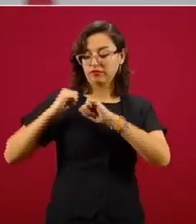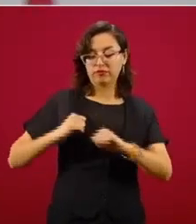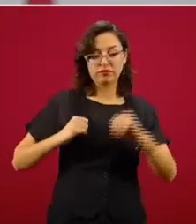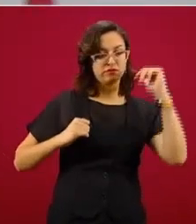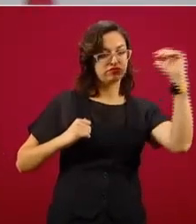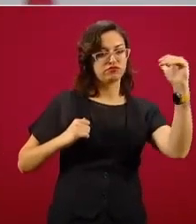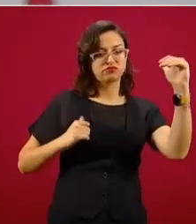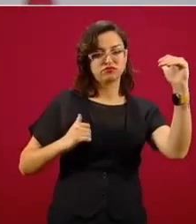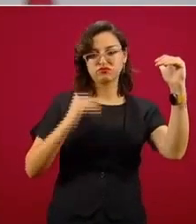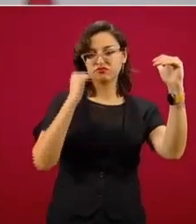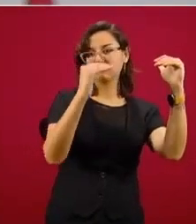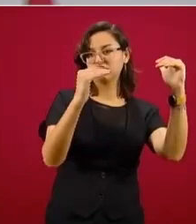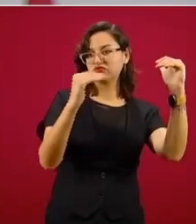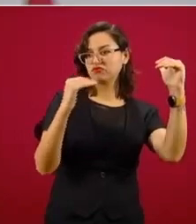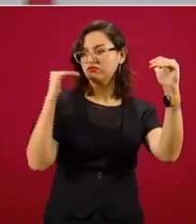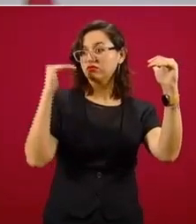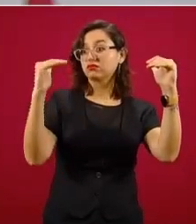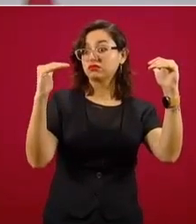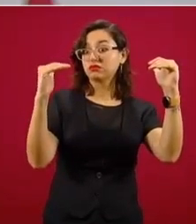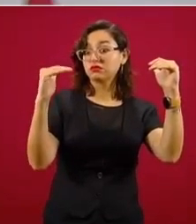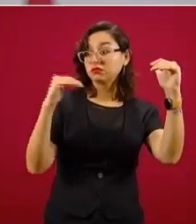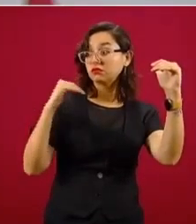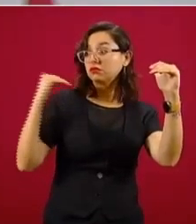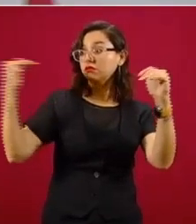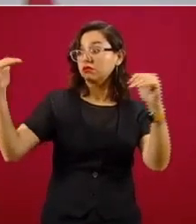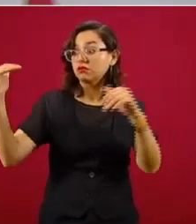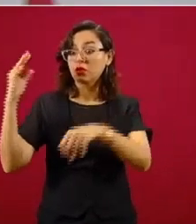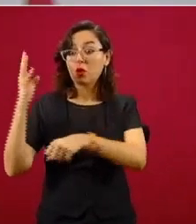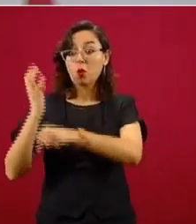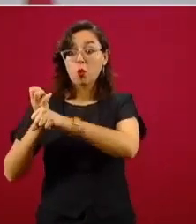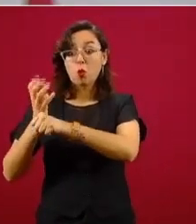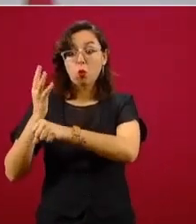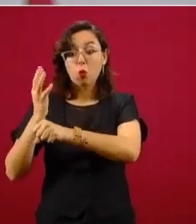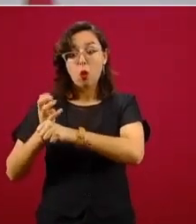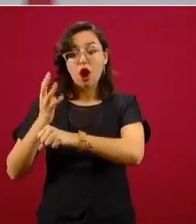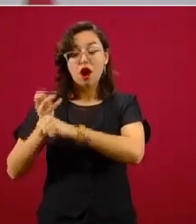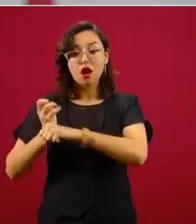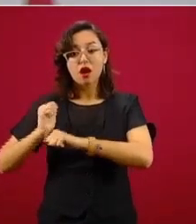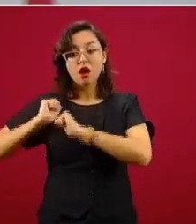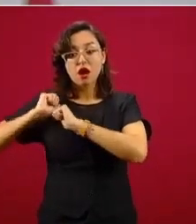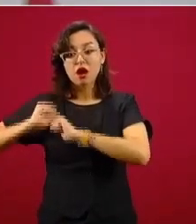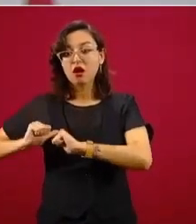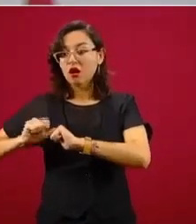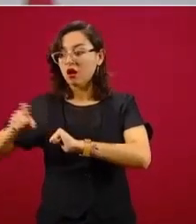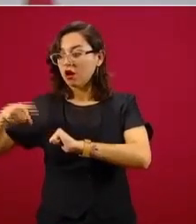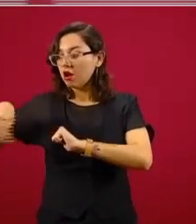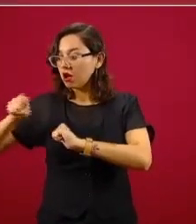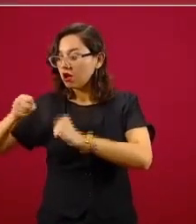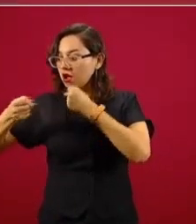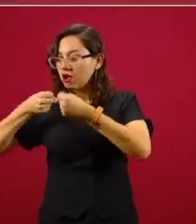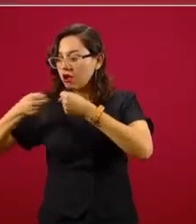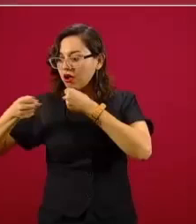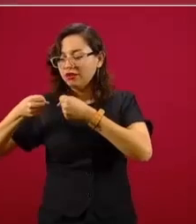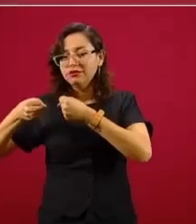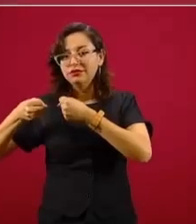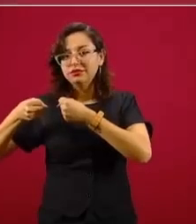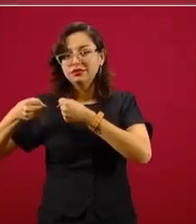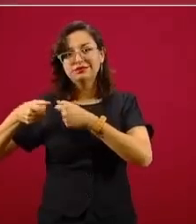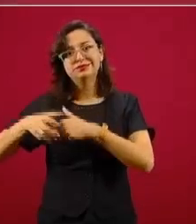no de los medios independientes, críticos al